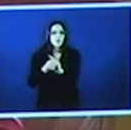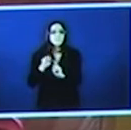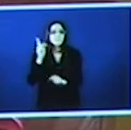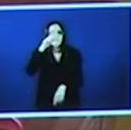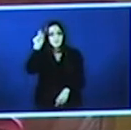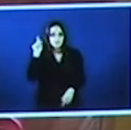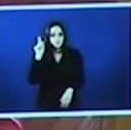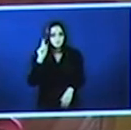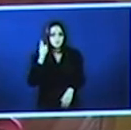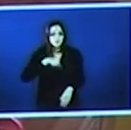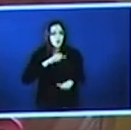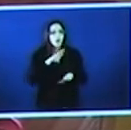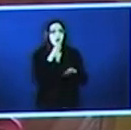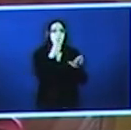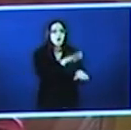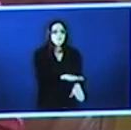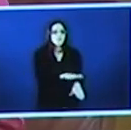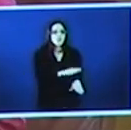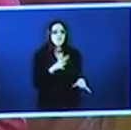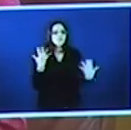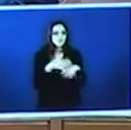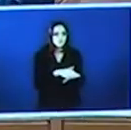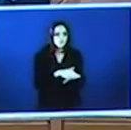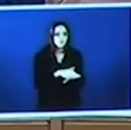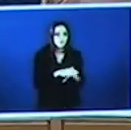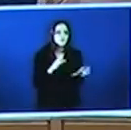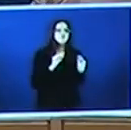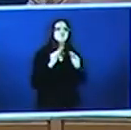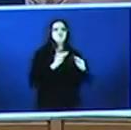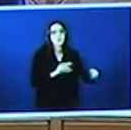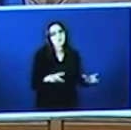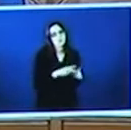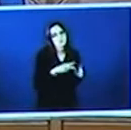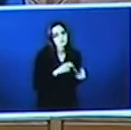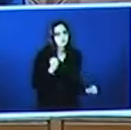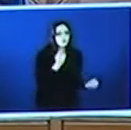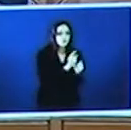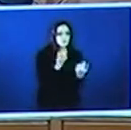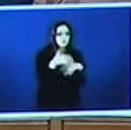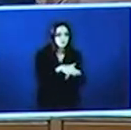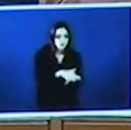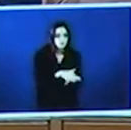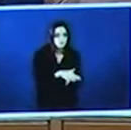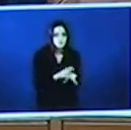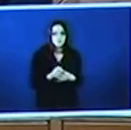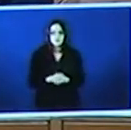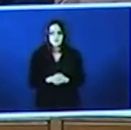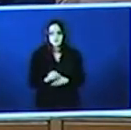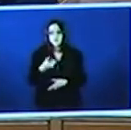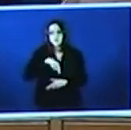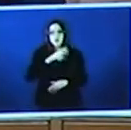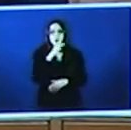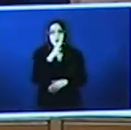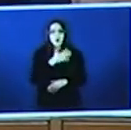seus socios estuveron intentando boicotear a fusión. E como sabe, temos agora a posibilidad de seguir